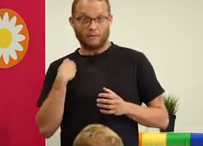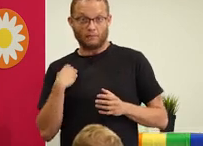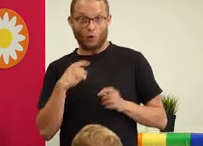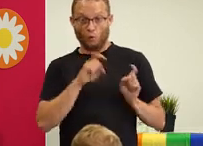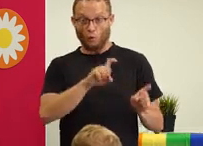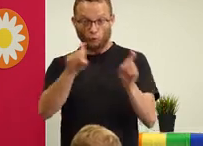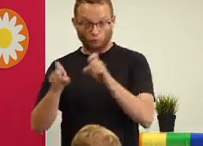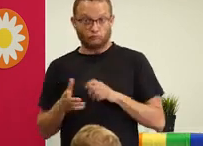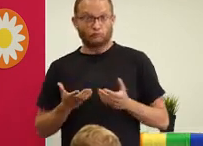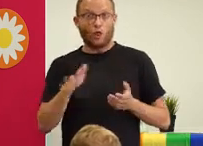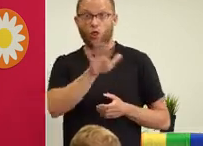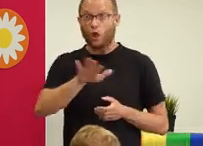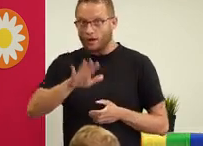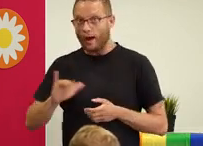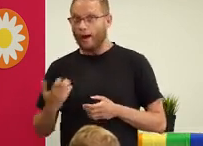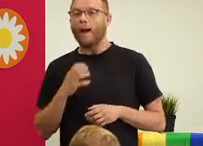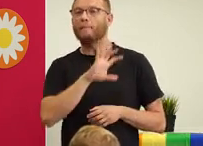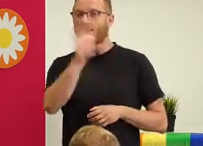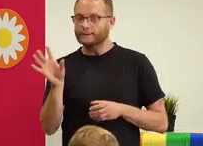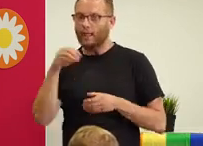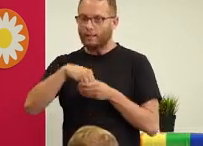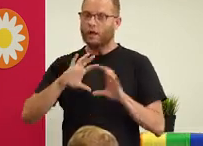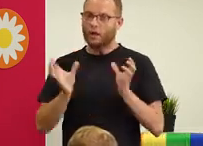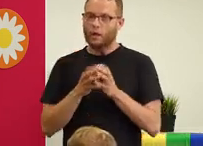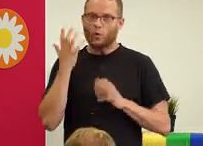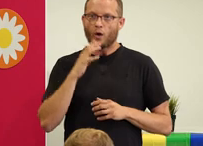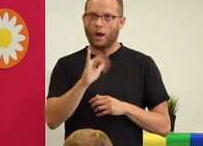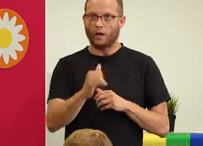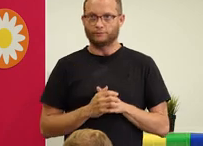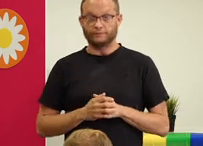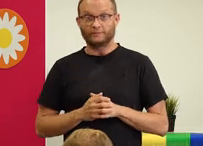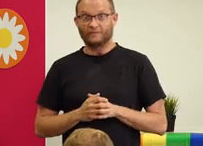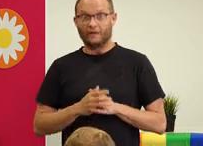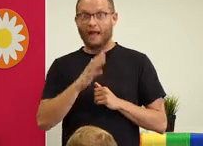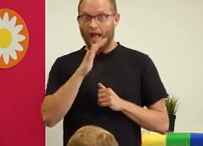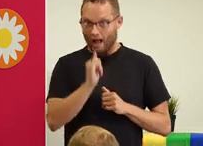en esos espacios, ¿no? En esos países. Y no solo existe,